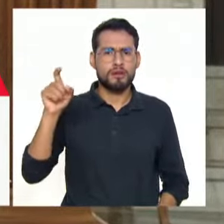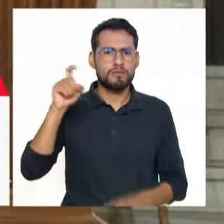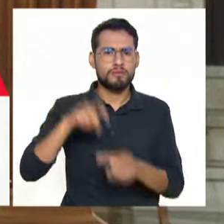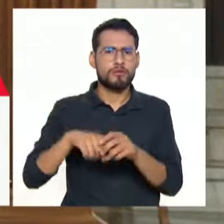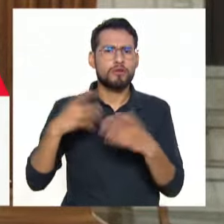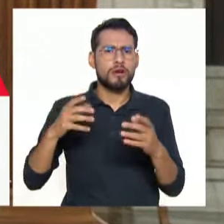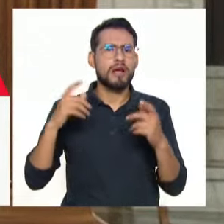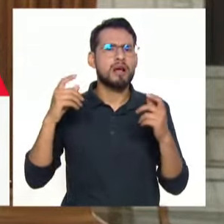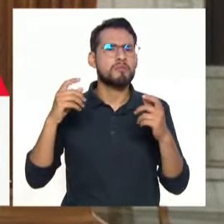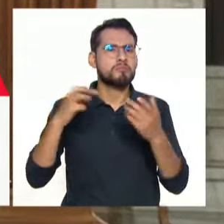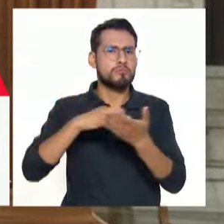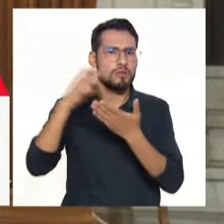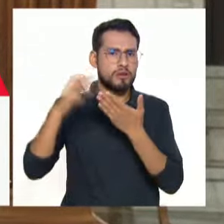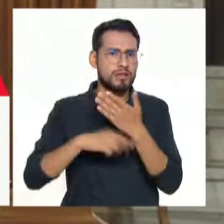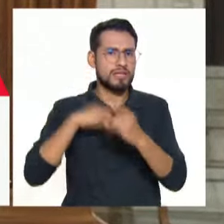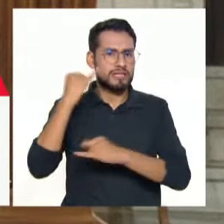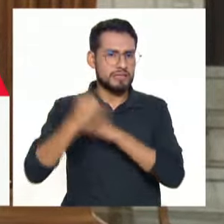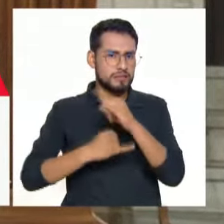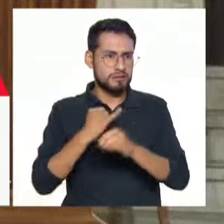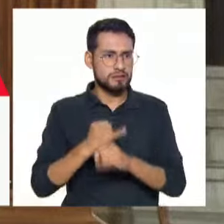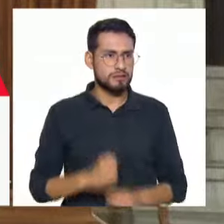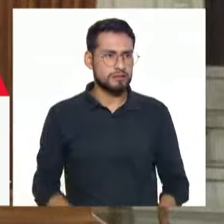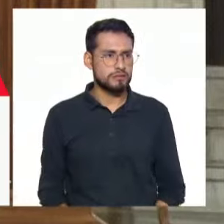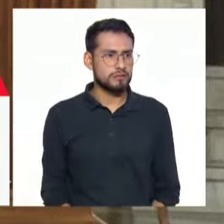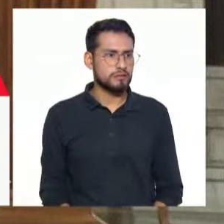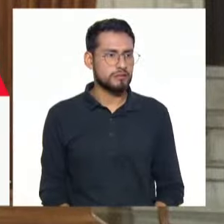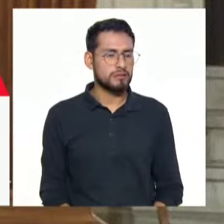de un evento internacional.